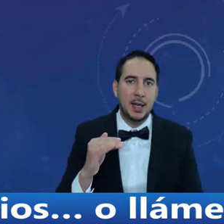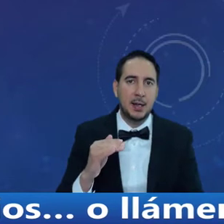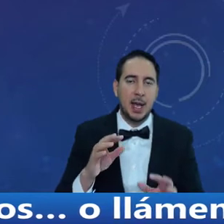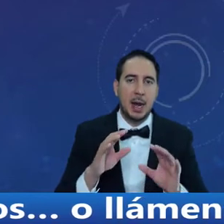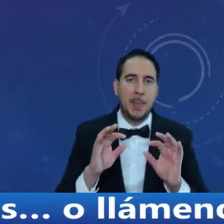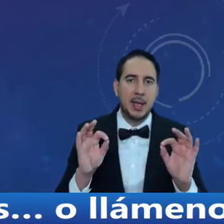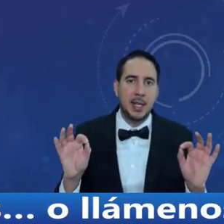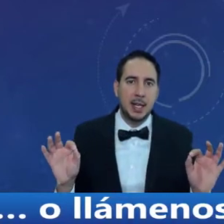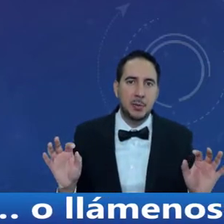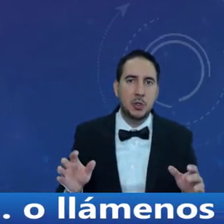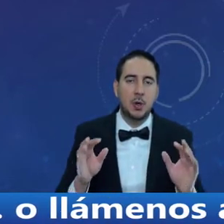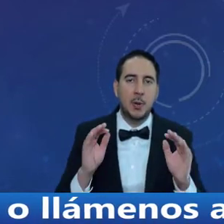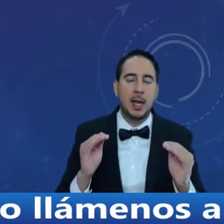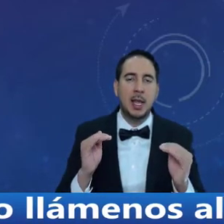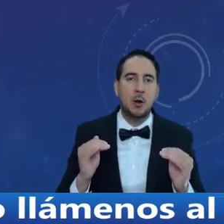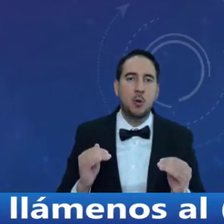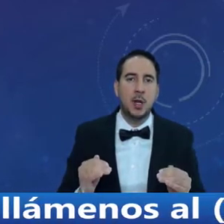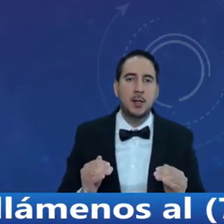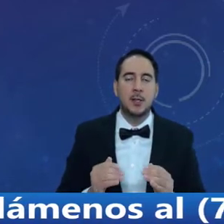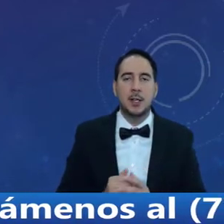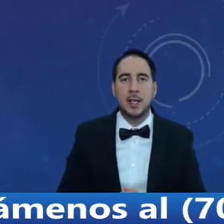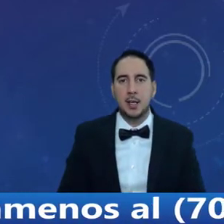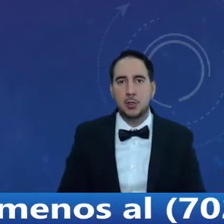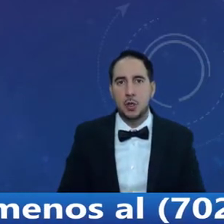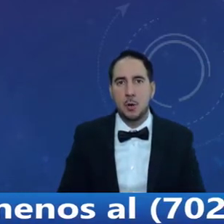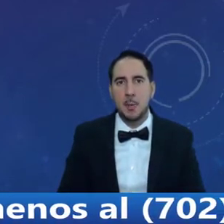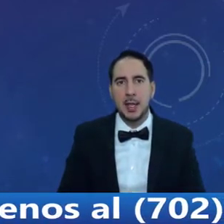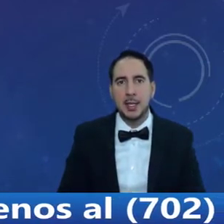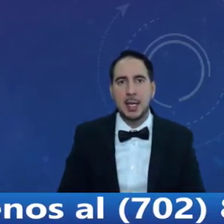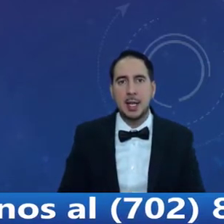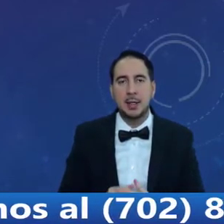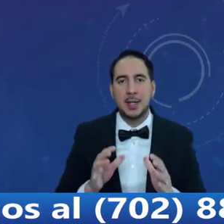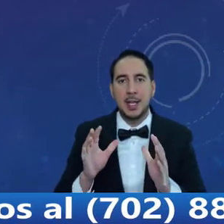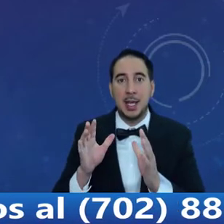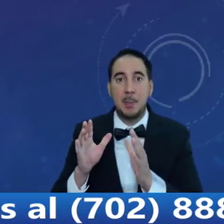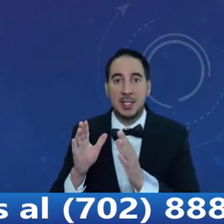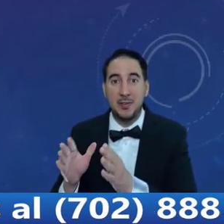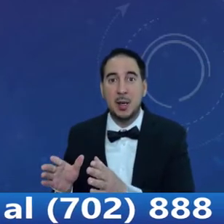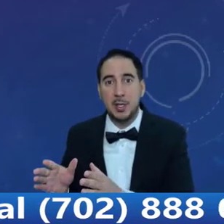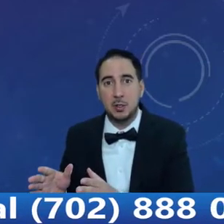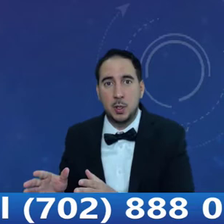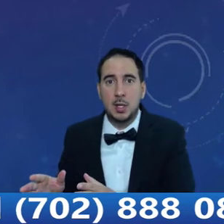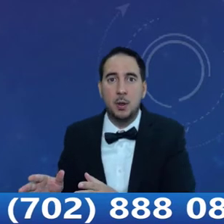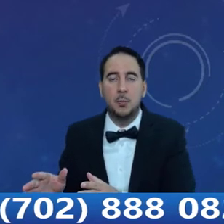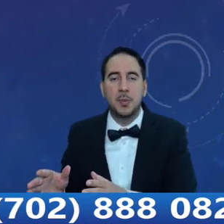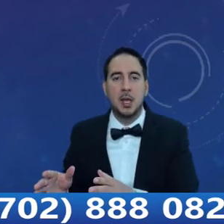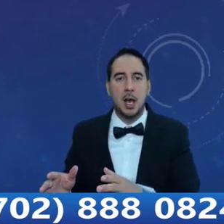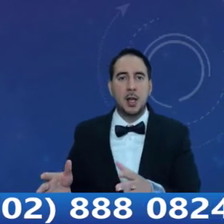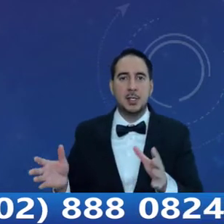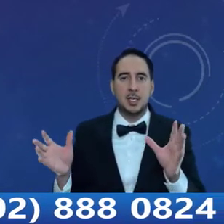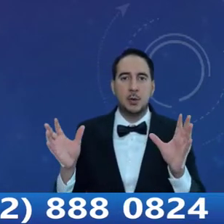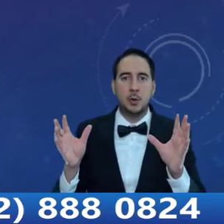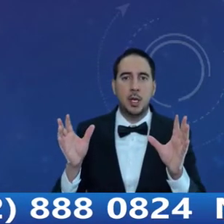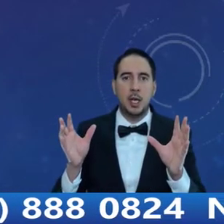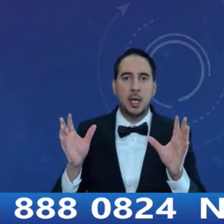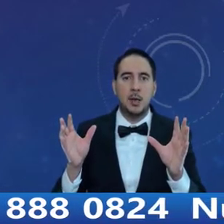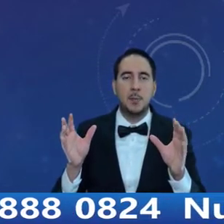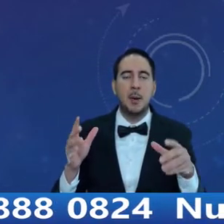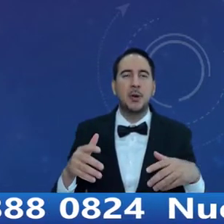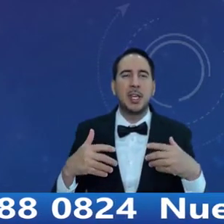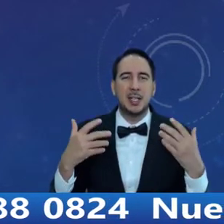ahí le van a dar, a la página de la división le van a dar una descripción más detallada de específicamente su Estado. Ahora, si